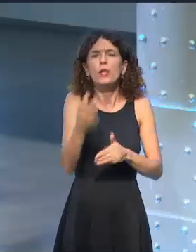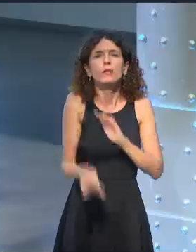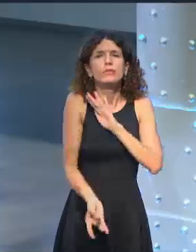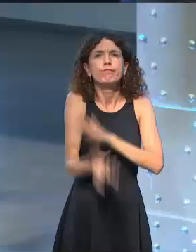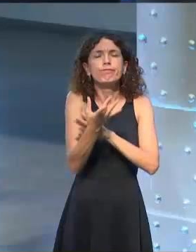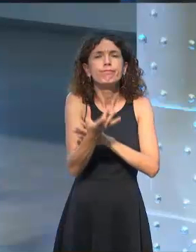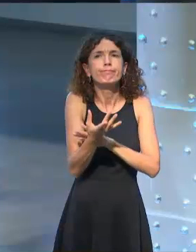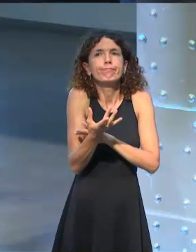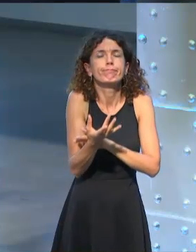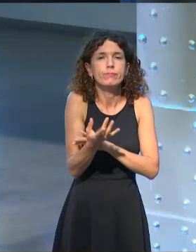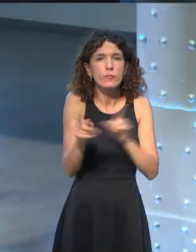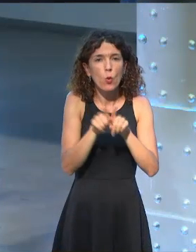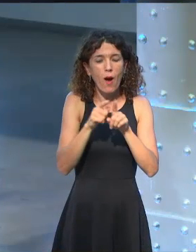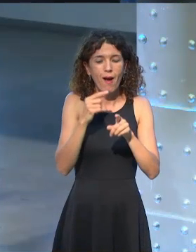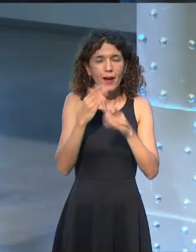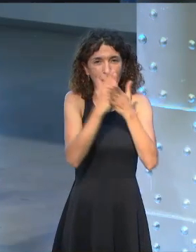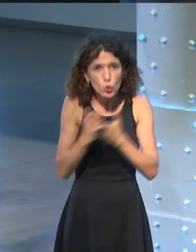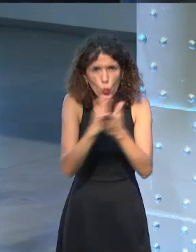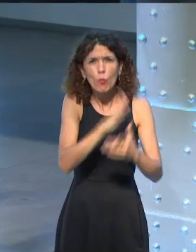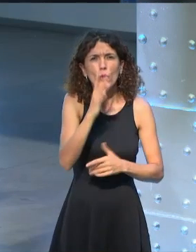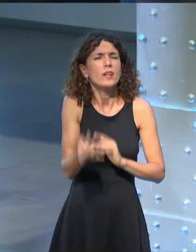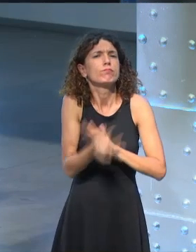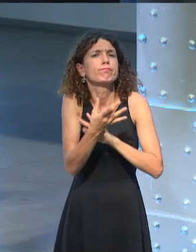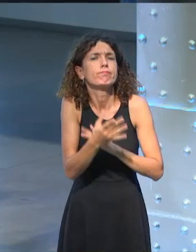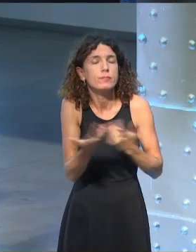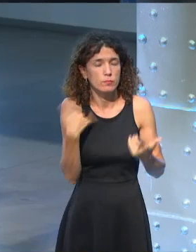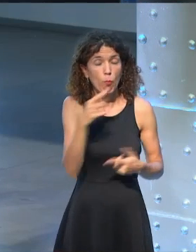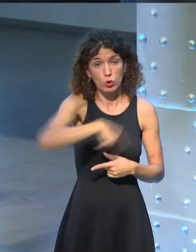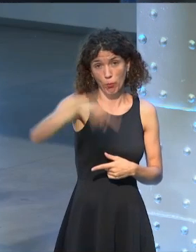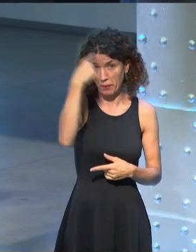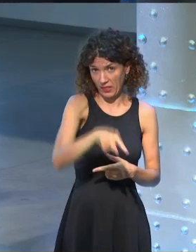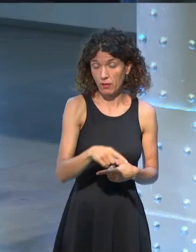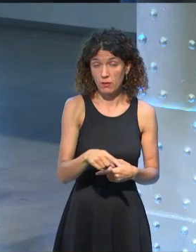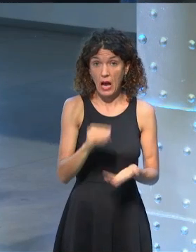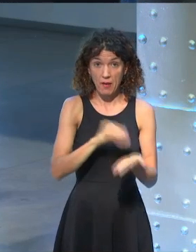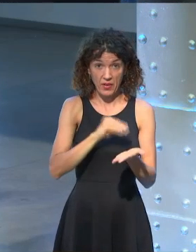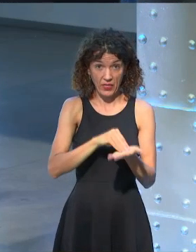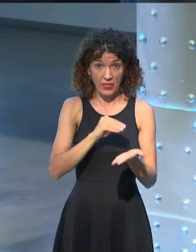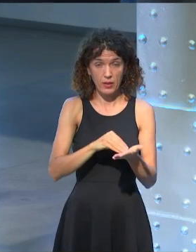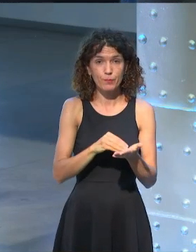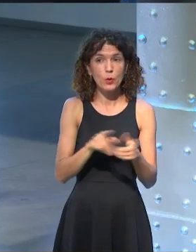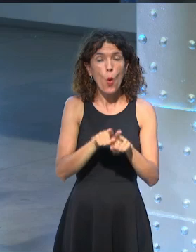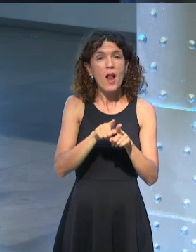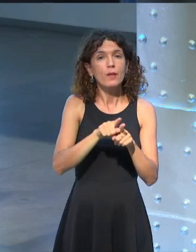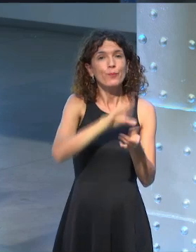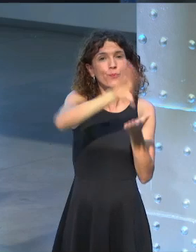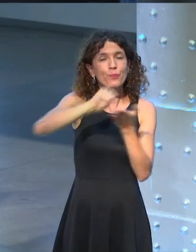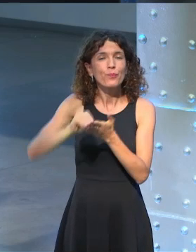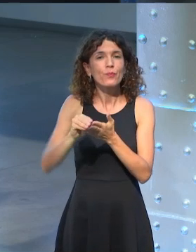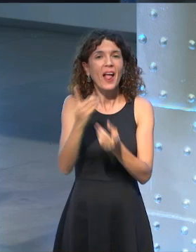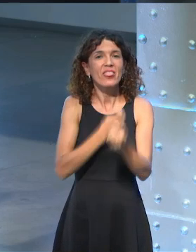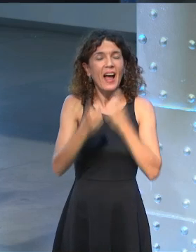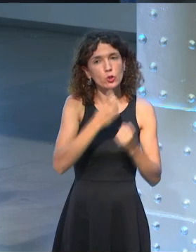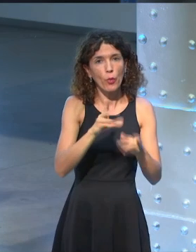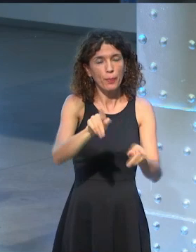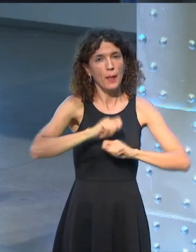necesidad de realizar un estudio de estas características, como muchos de ustedes saben, a veces los datos ilustran